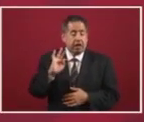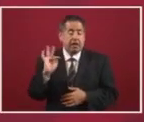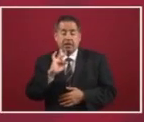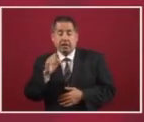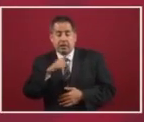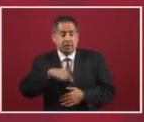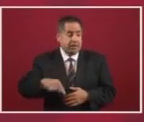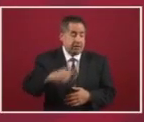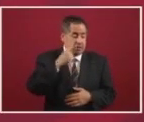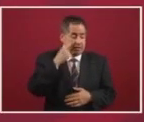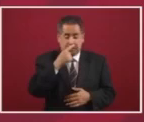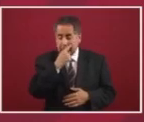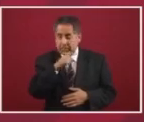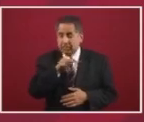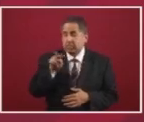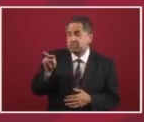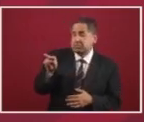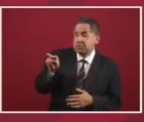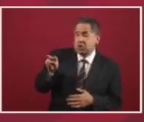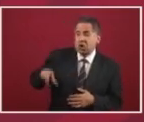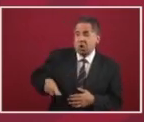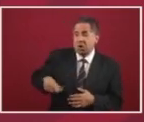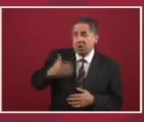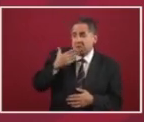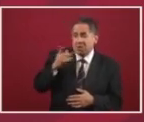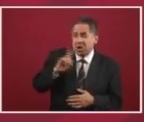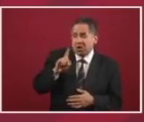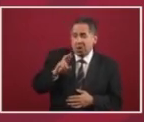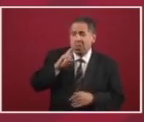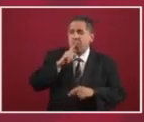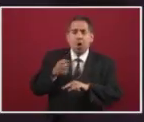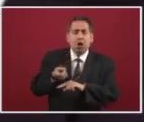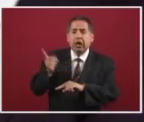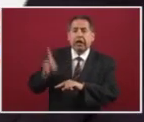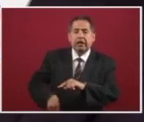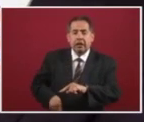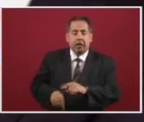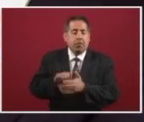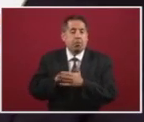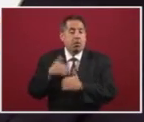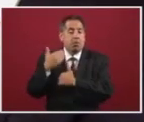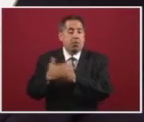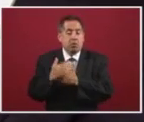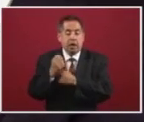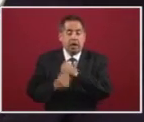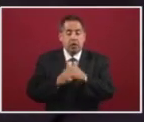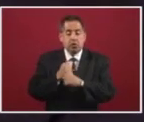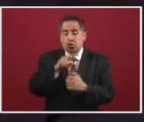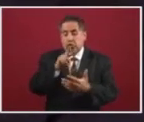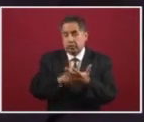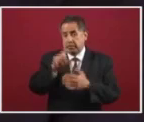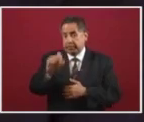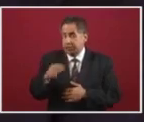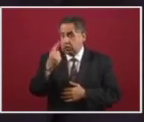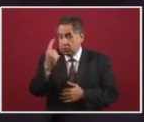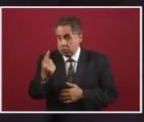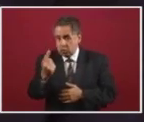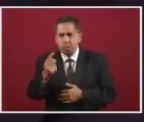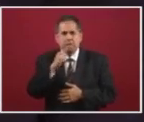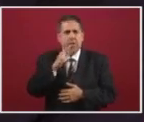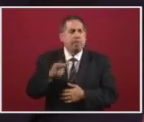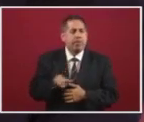Que en el 21 se le pregunte a los mexicanos si quieren que yo continúe en la